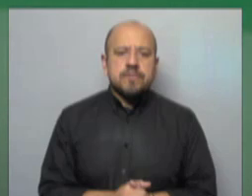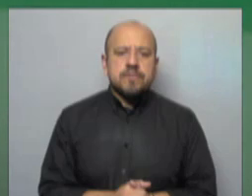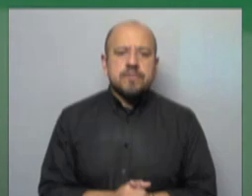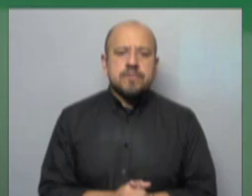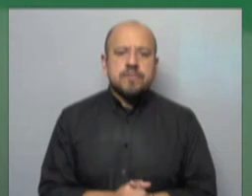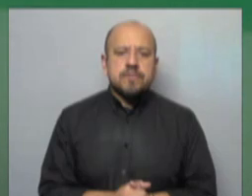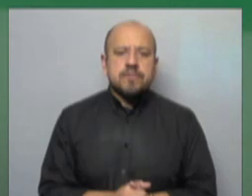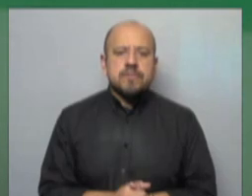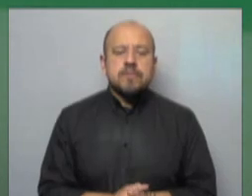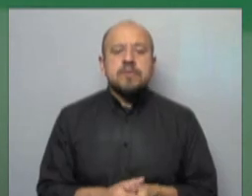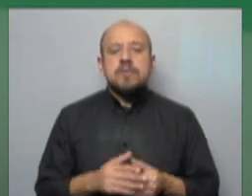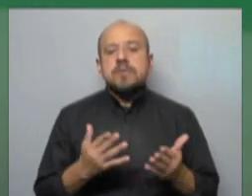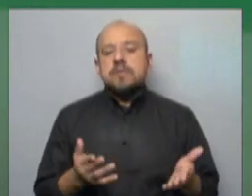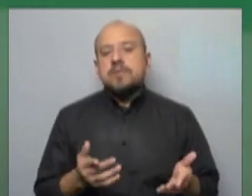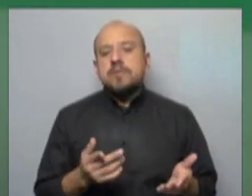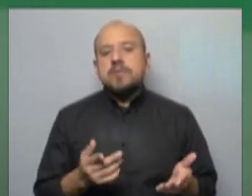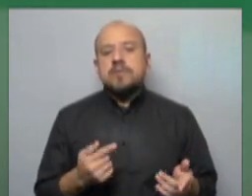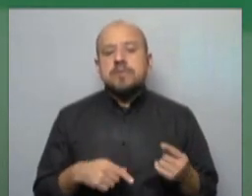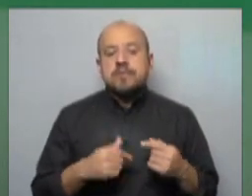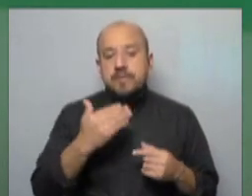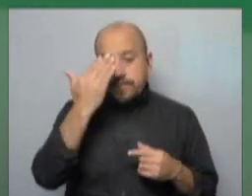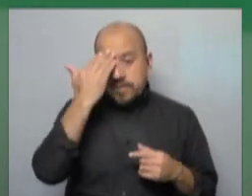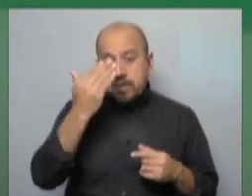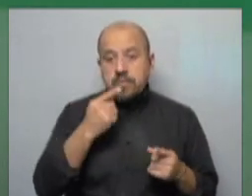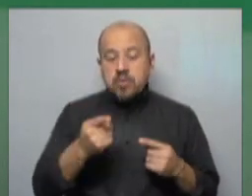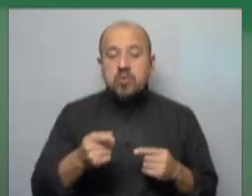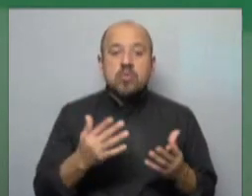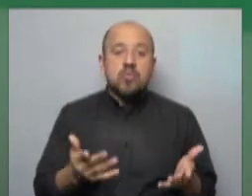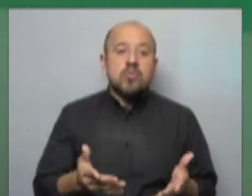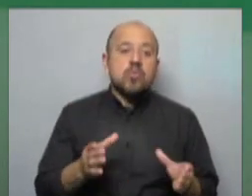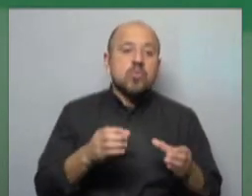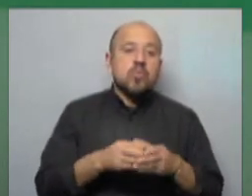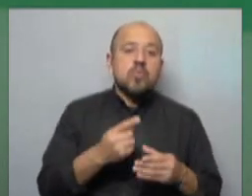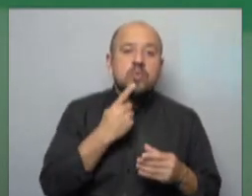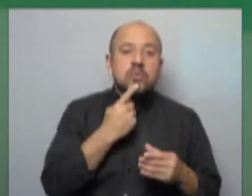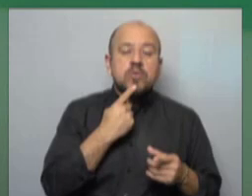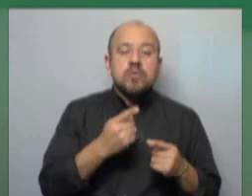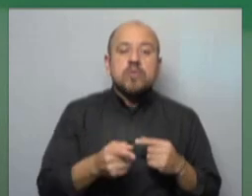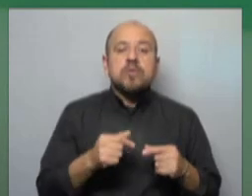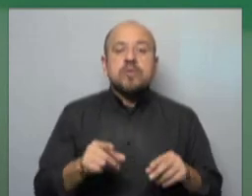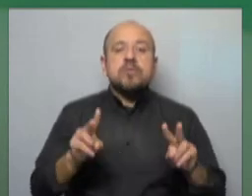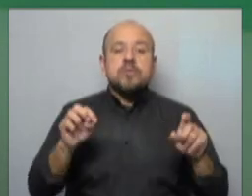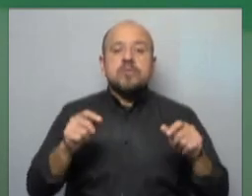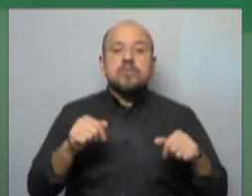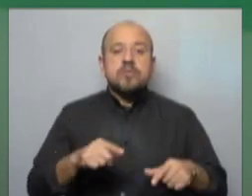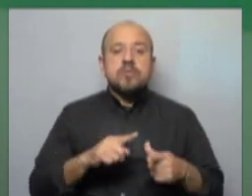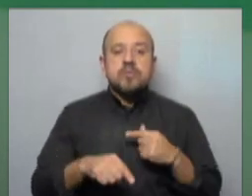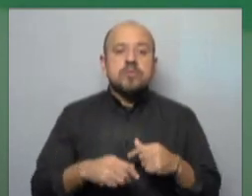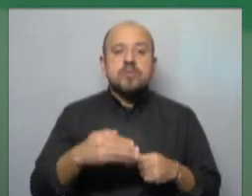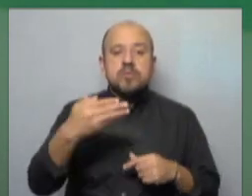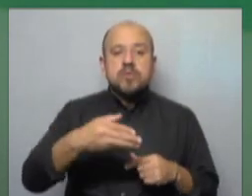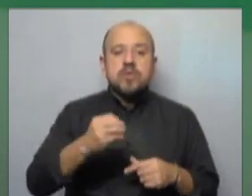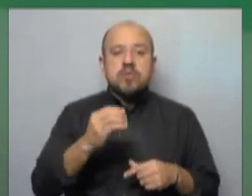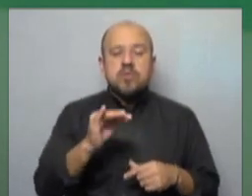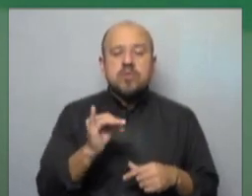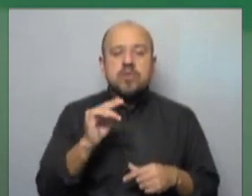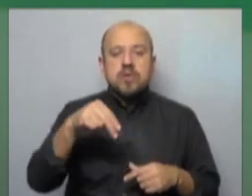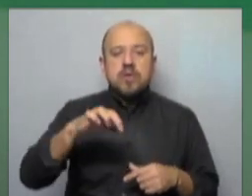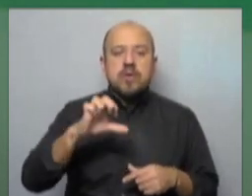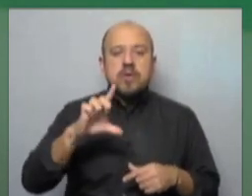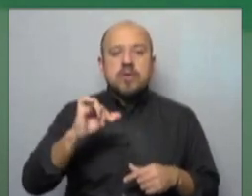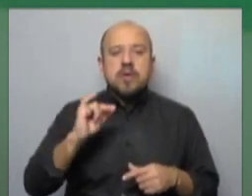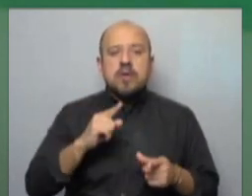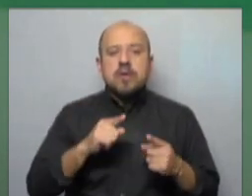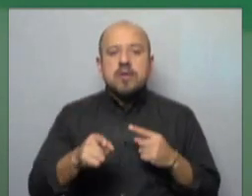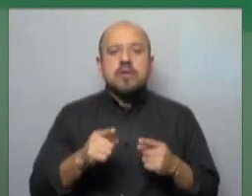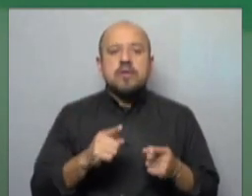posicionamiento y reposicionamiento del frente amplio como fuerza política opositora es el título de la columna de análisis político de hoy que propone